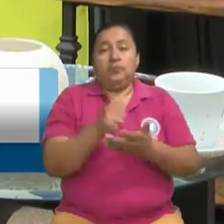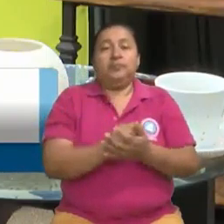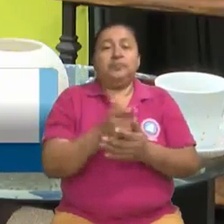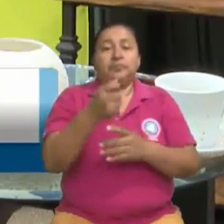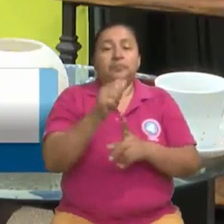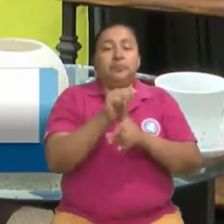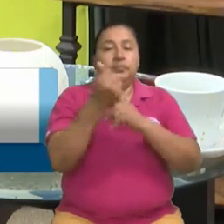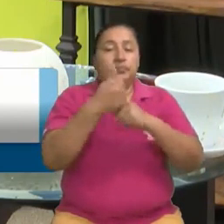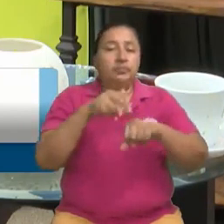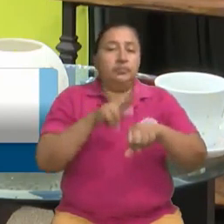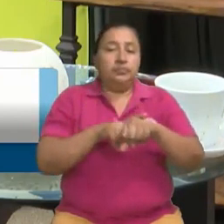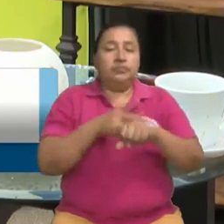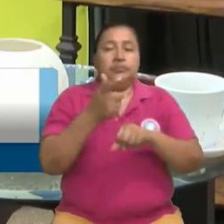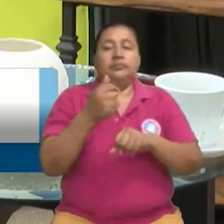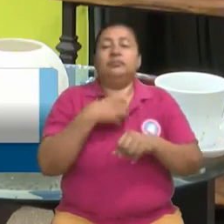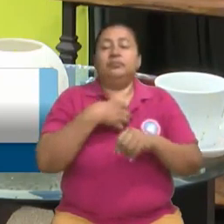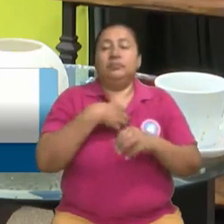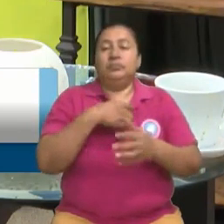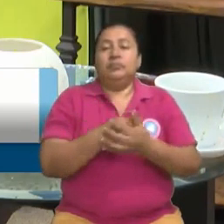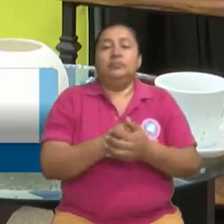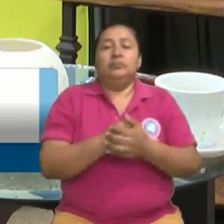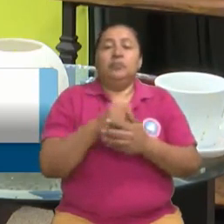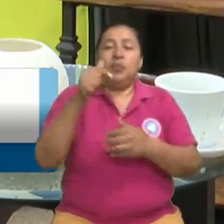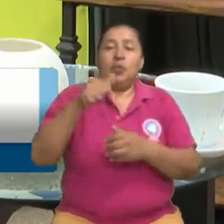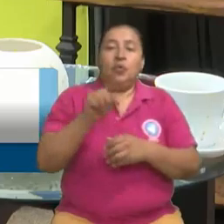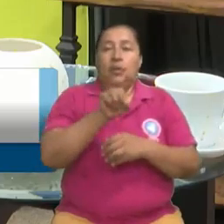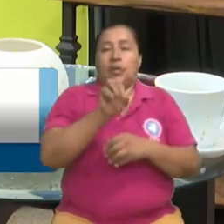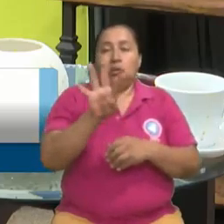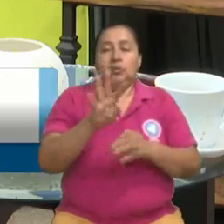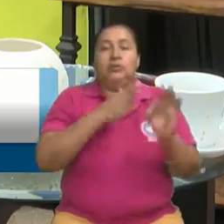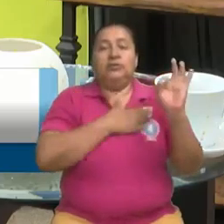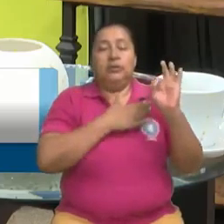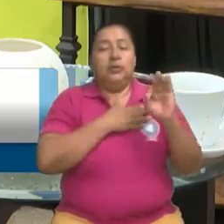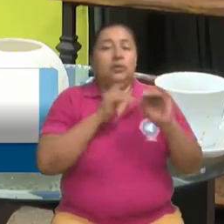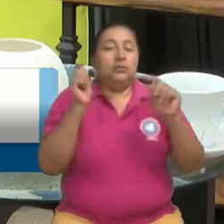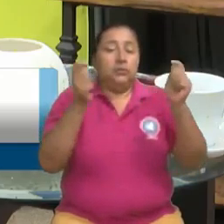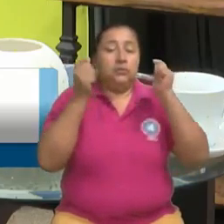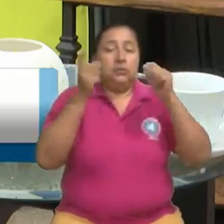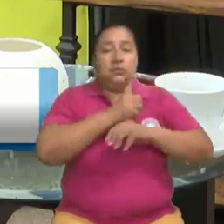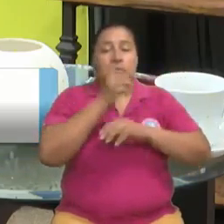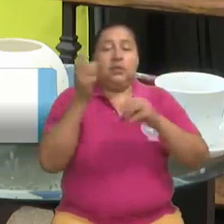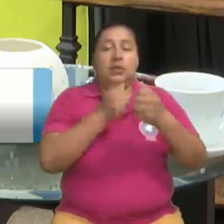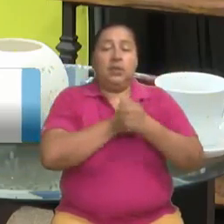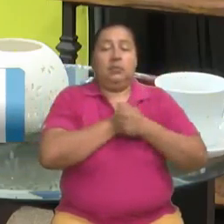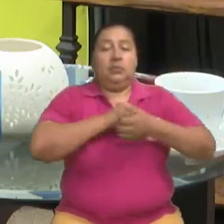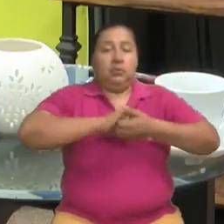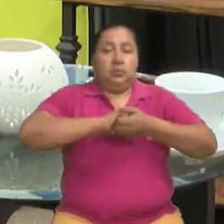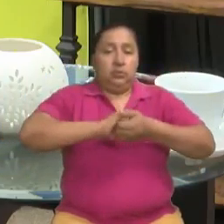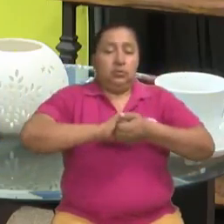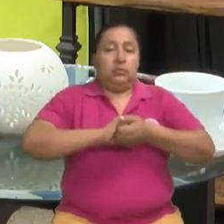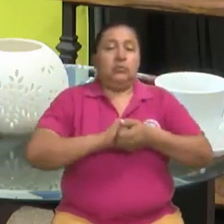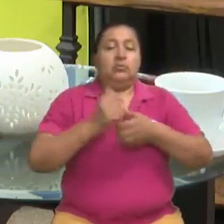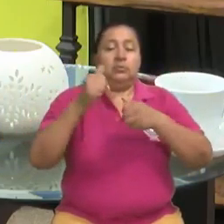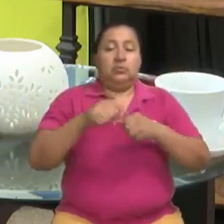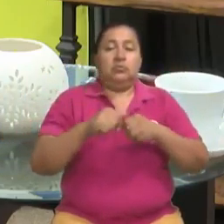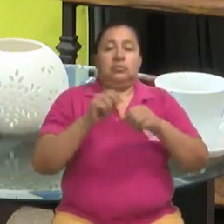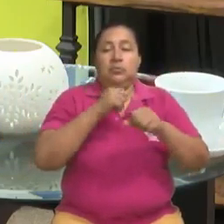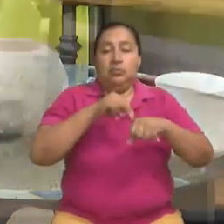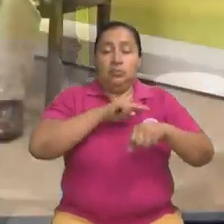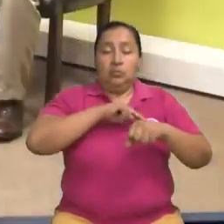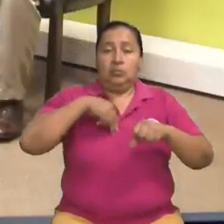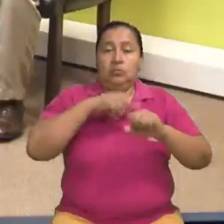el canal parlamentario del canal de la Asamblea Nacional, hoy 14 de febrero, celebrando el Día del Amor y la Amistad en nuestro